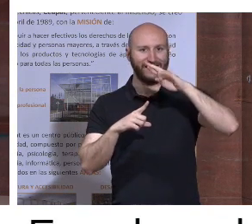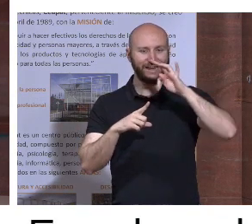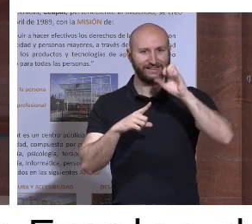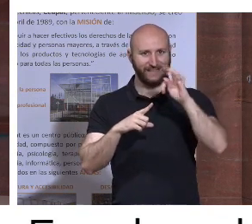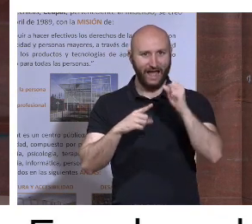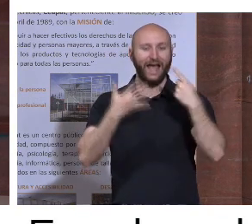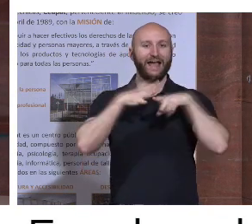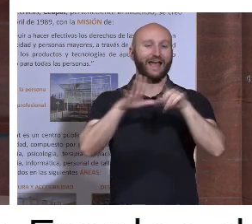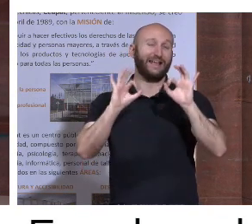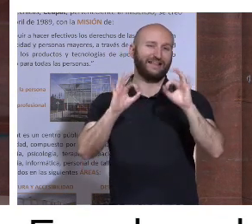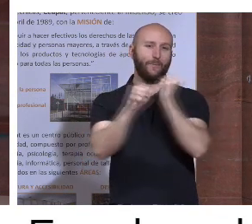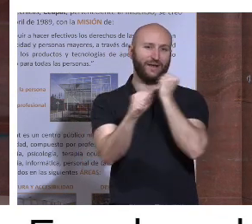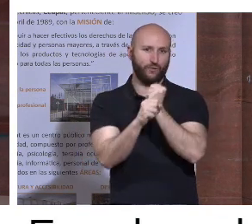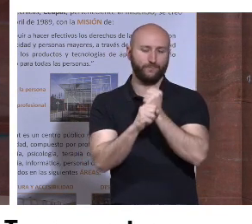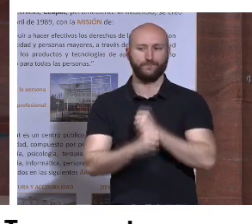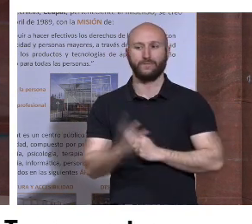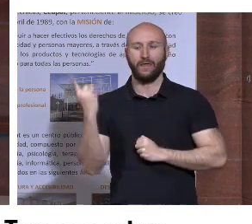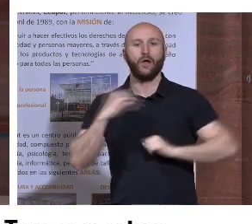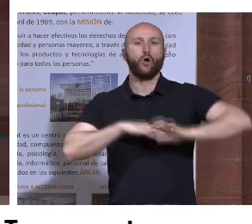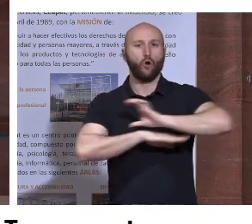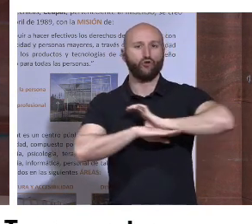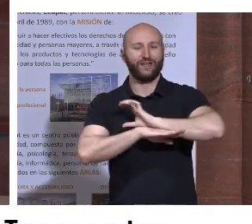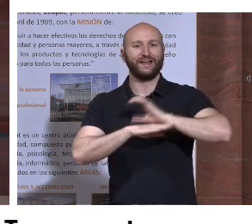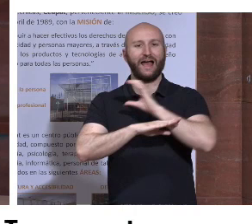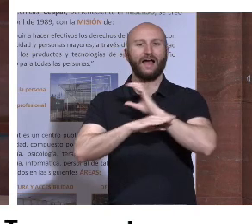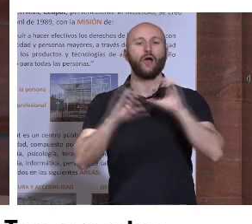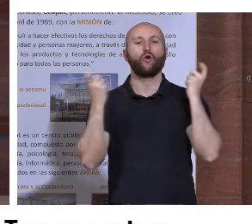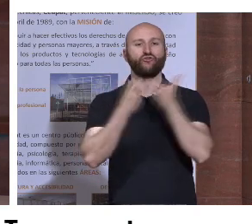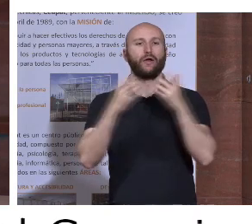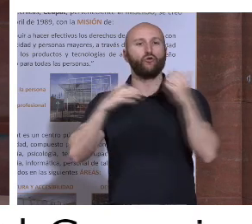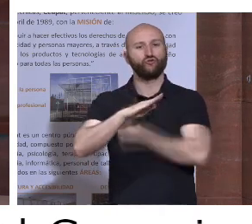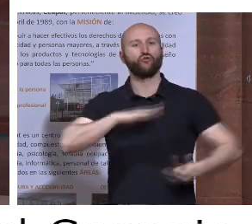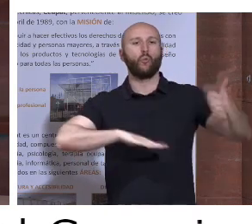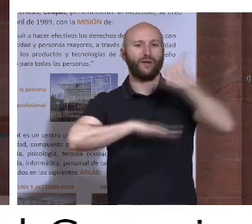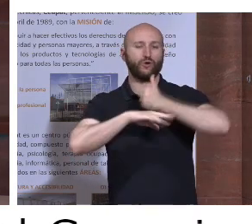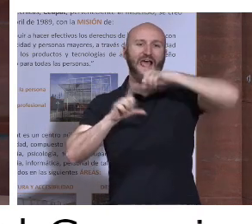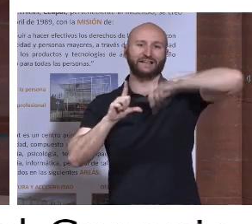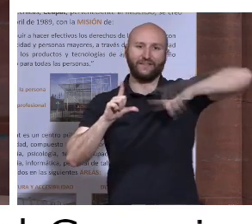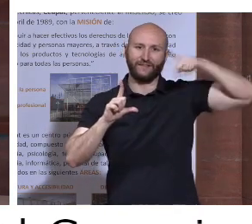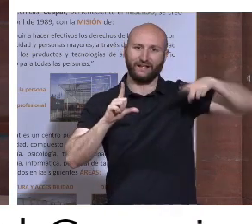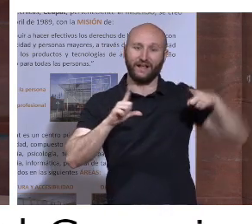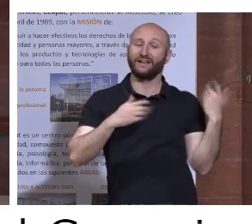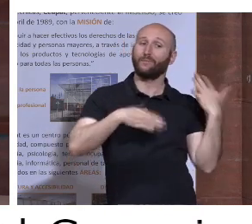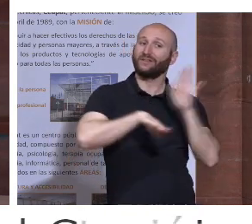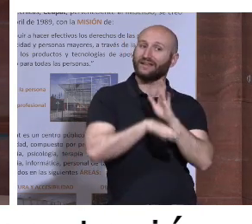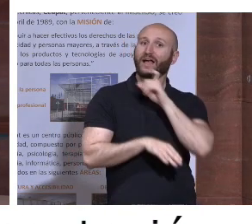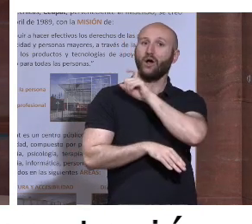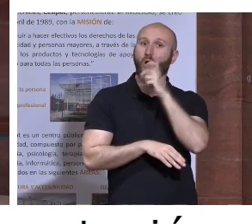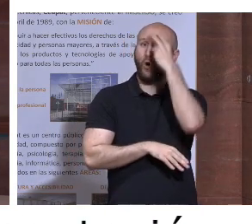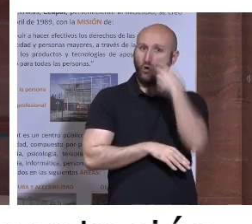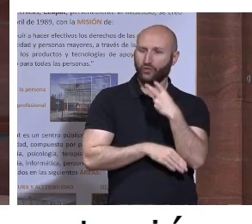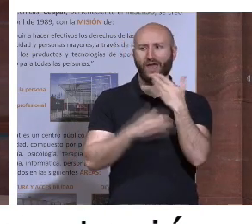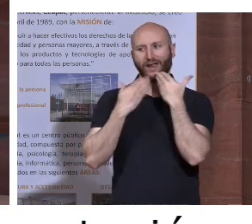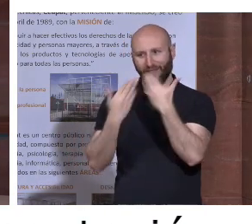Inserta Empleo. Es además consejera del Consejo Superior de Estadística en representación de la ONCE. Muchísimas gracias,